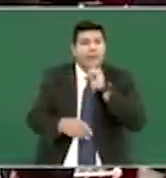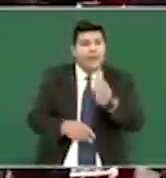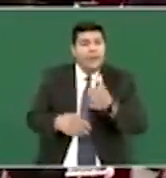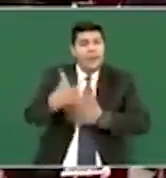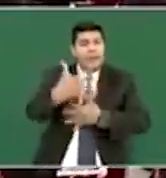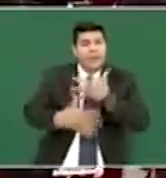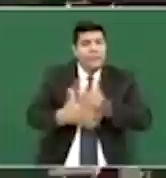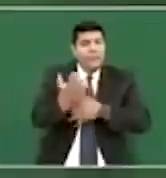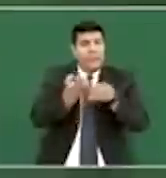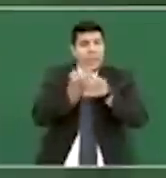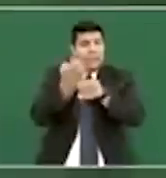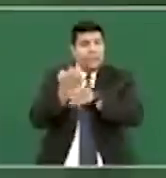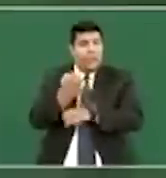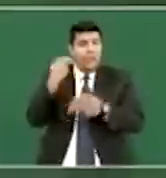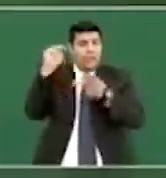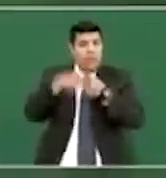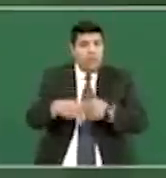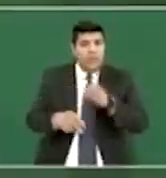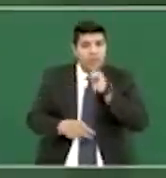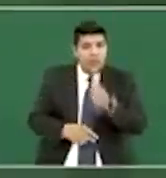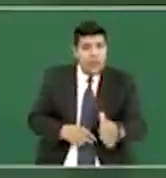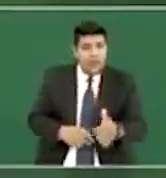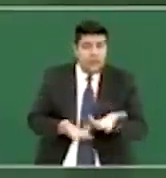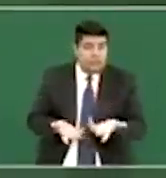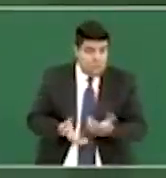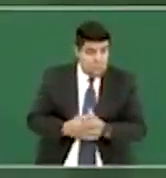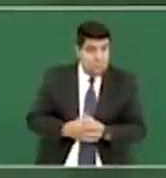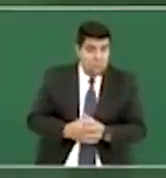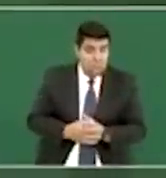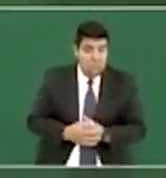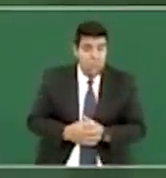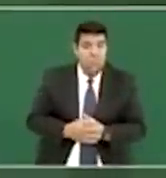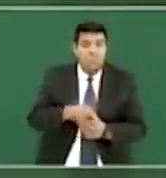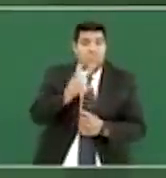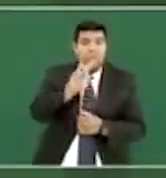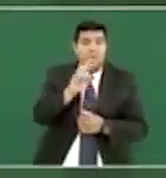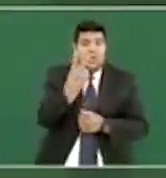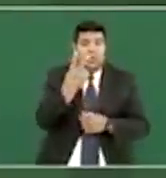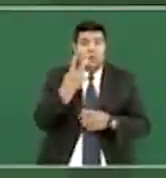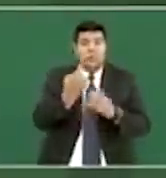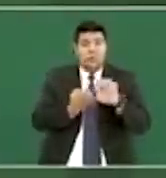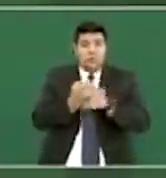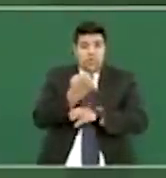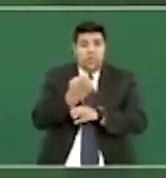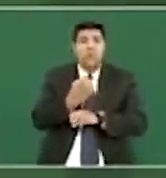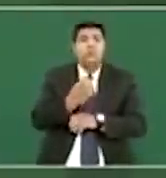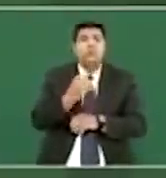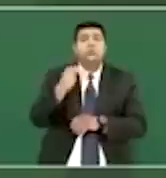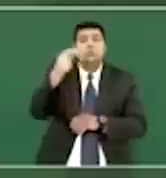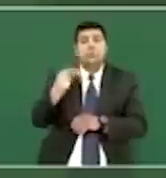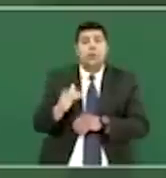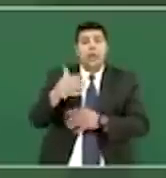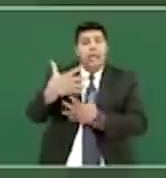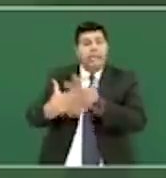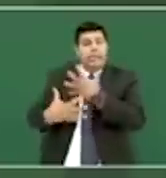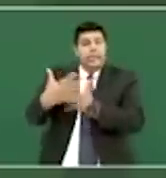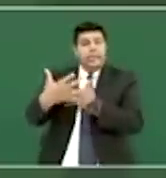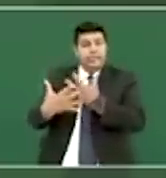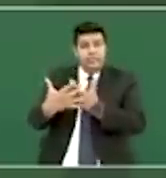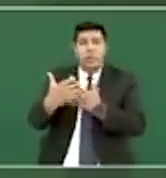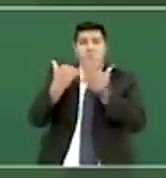vida a nadie en 15, a pesar de que… ¿por qué no ponen el